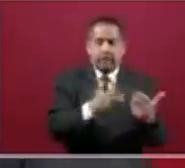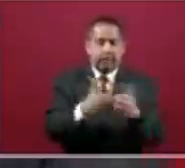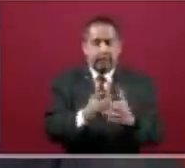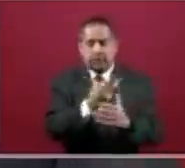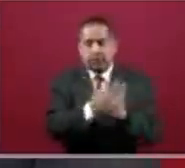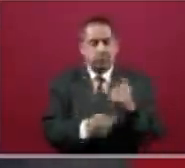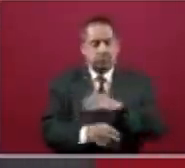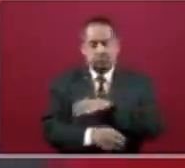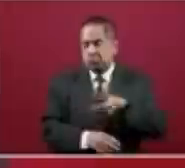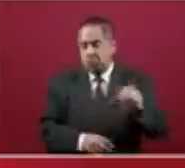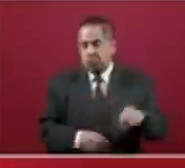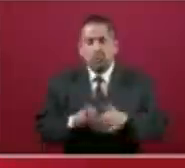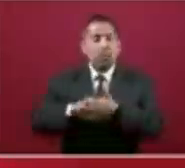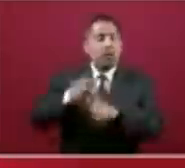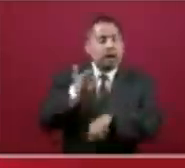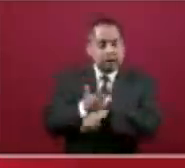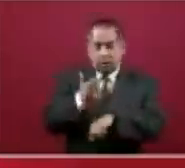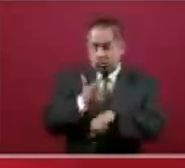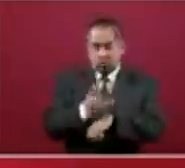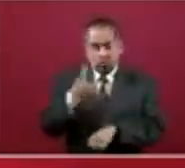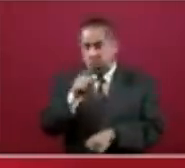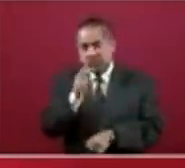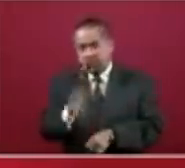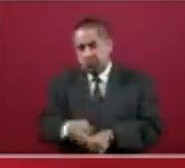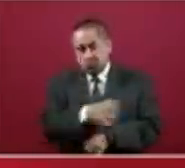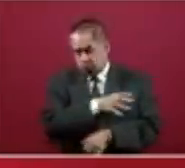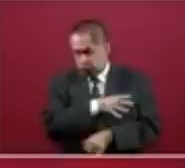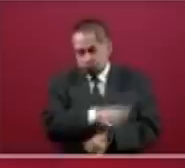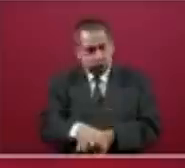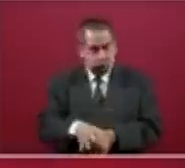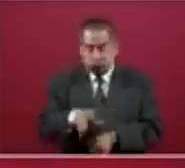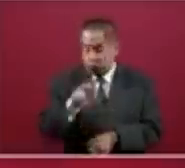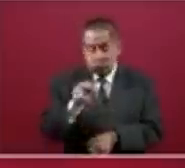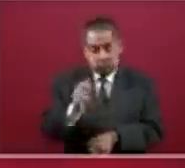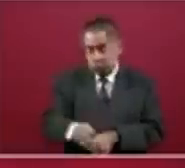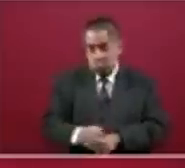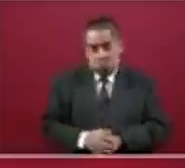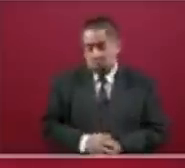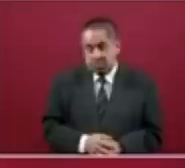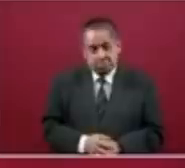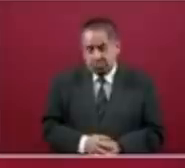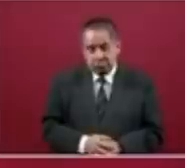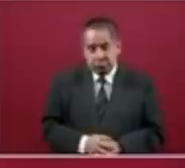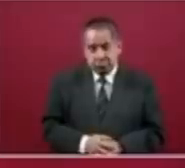En Estados Unidos no se aceptó.